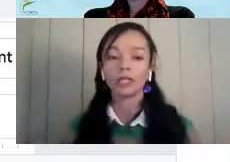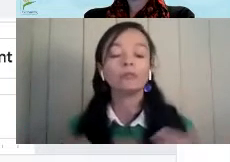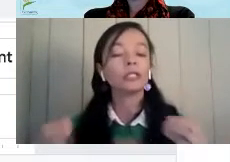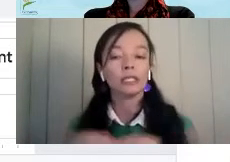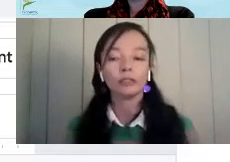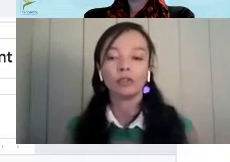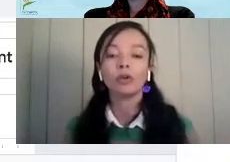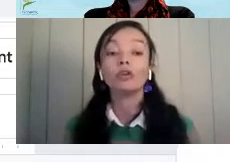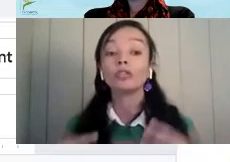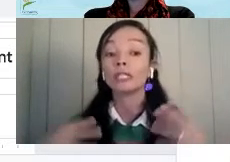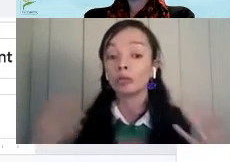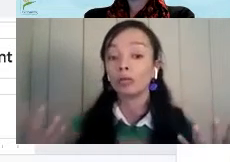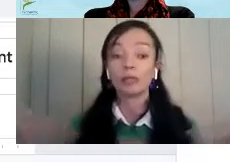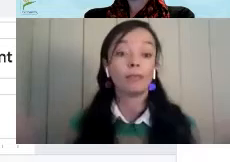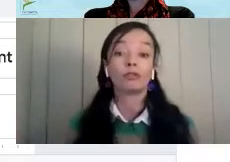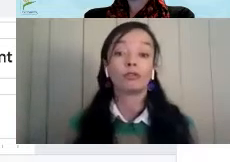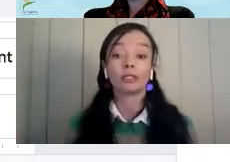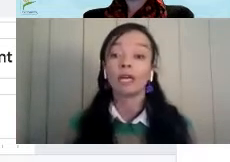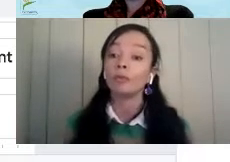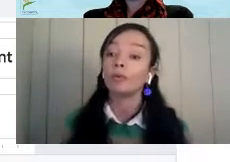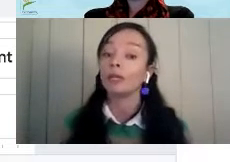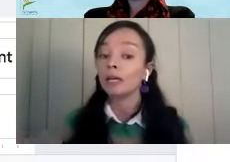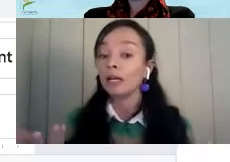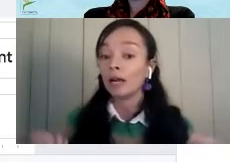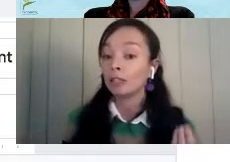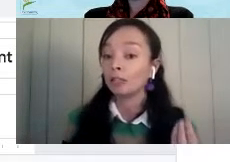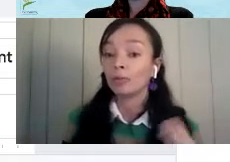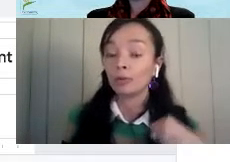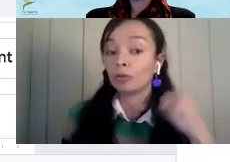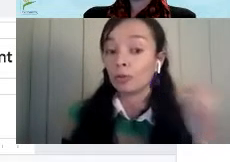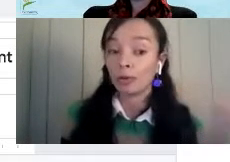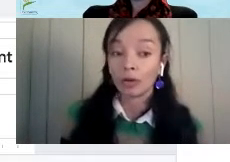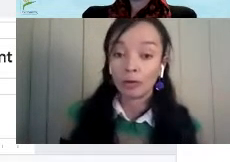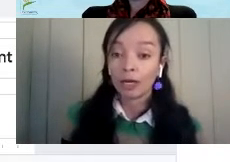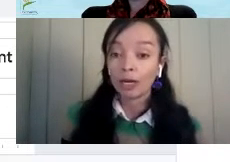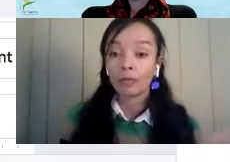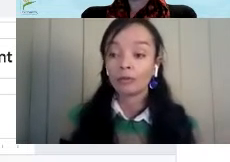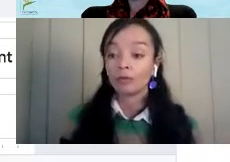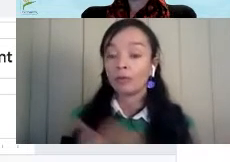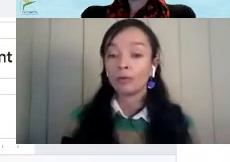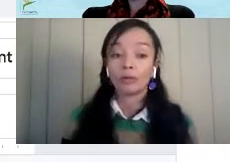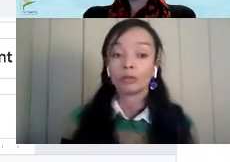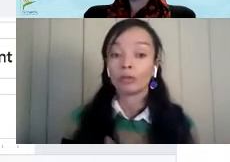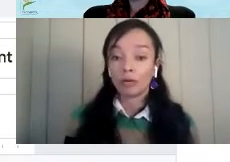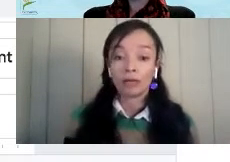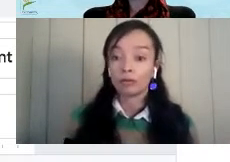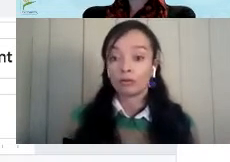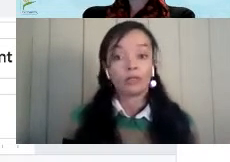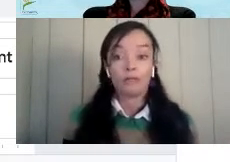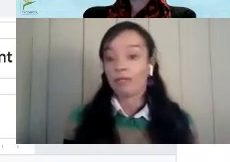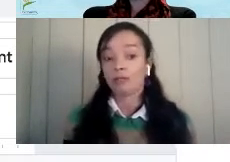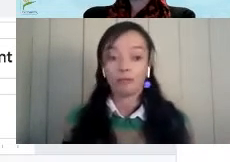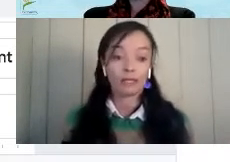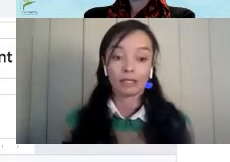nos acordemos así el niño no se satura y tampoco se va a estresar. Porque el niño de pronto se puede comunicar. Pero si lo saturamos,